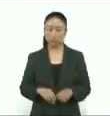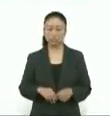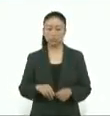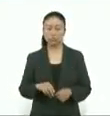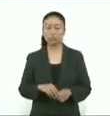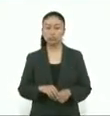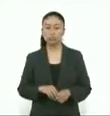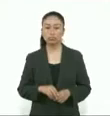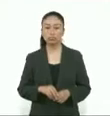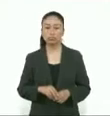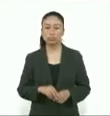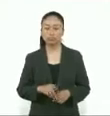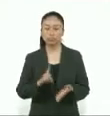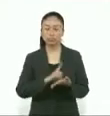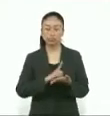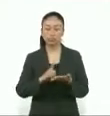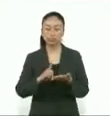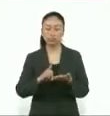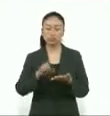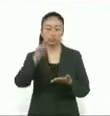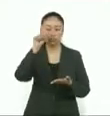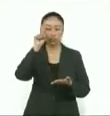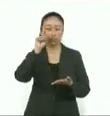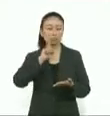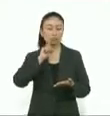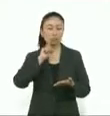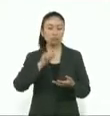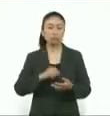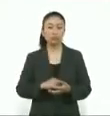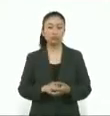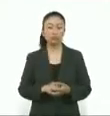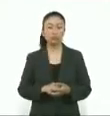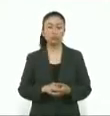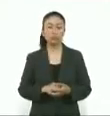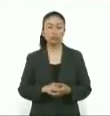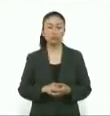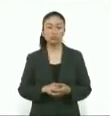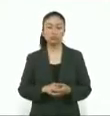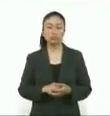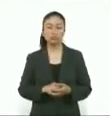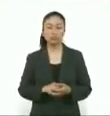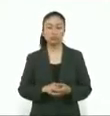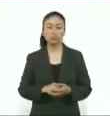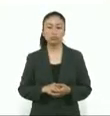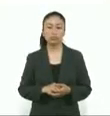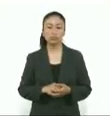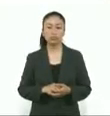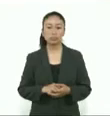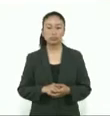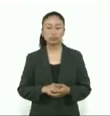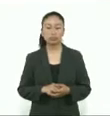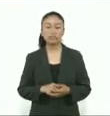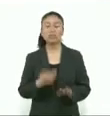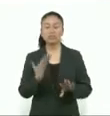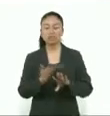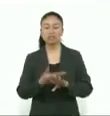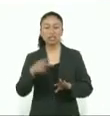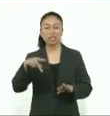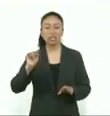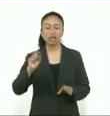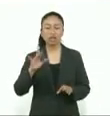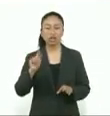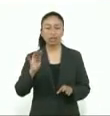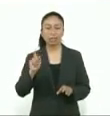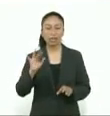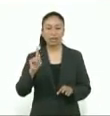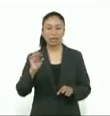mercancías. Los derechos de las mujeres no se conjugan con el neoliberalismo. Los derechos de